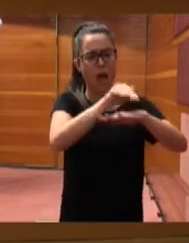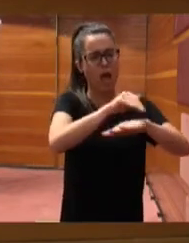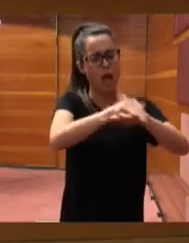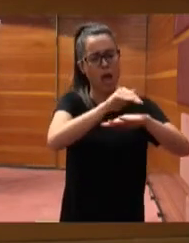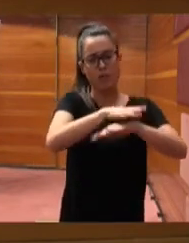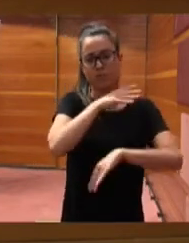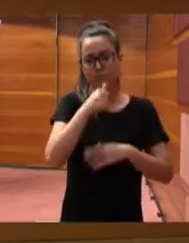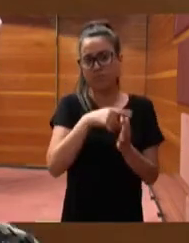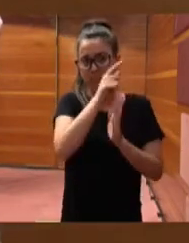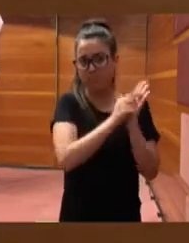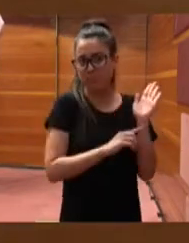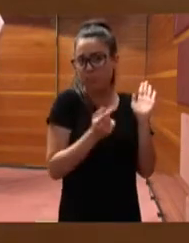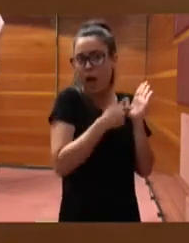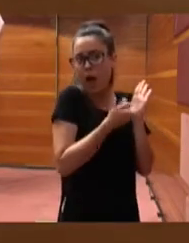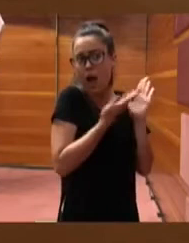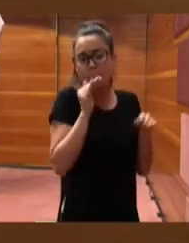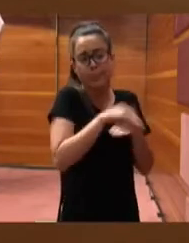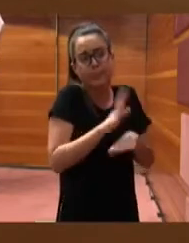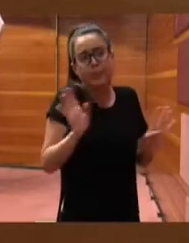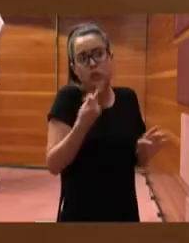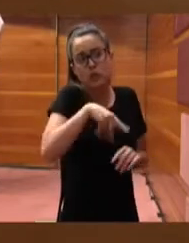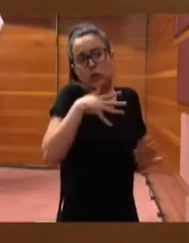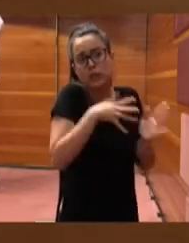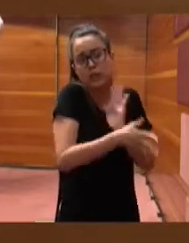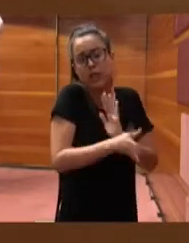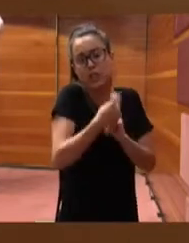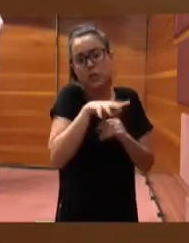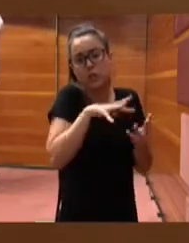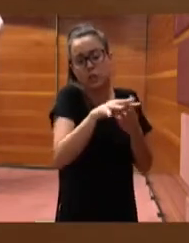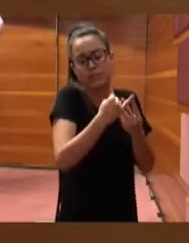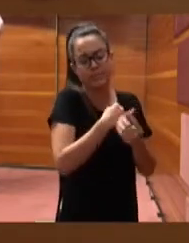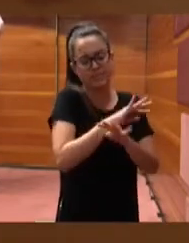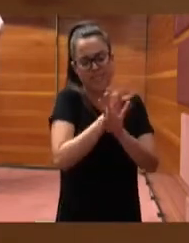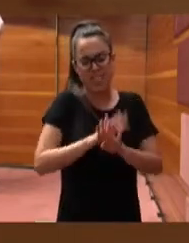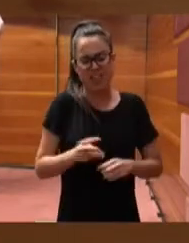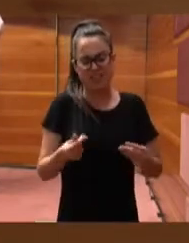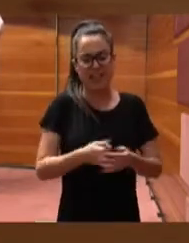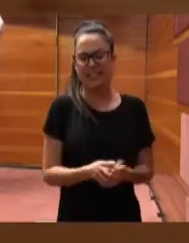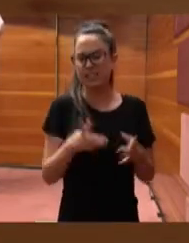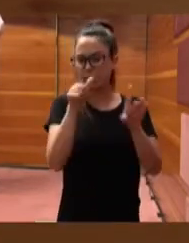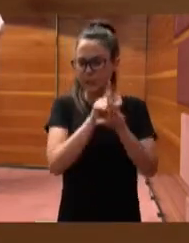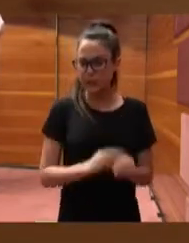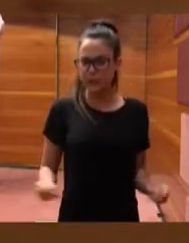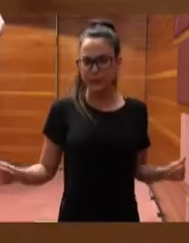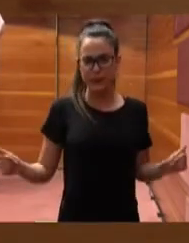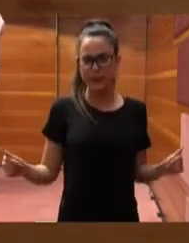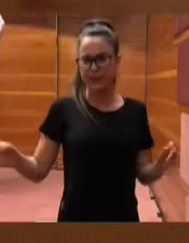simplemente porque cumplimos esos ítems y nadie nos puede decir que no seamos, estamos creando una burbuja, un maquillaje